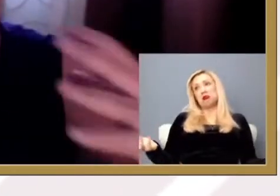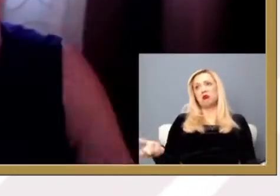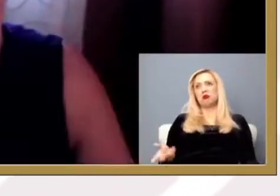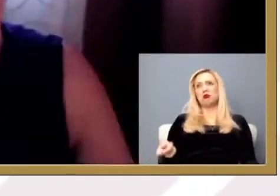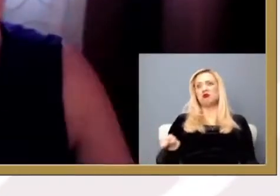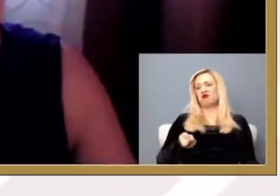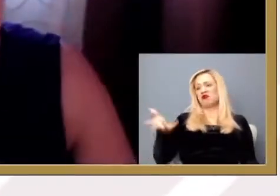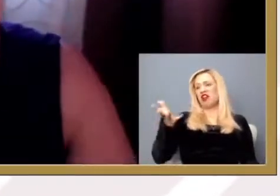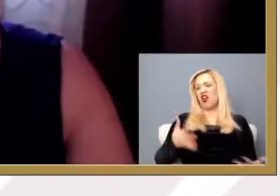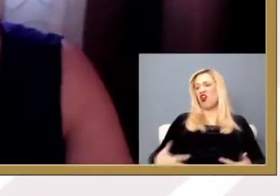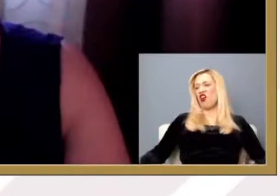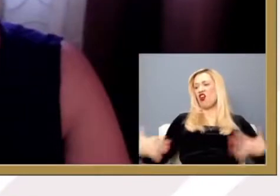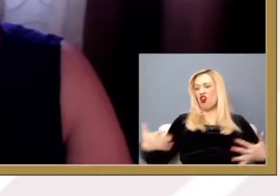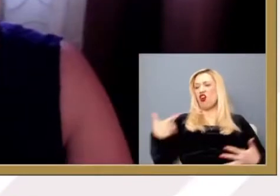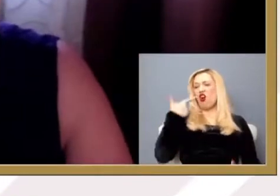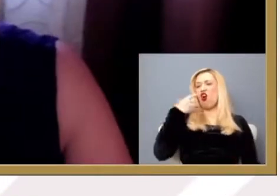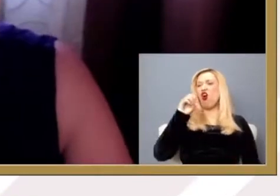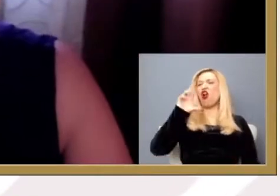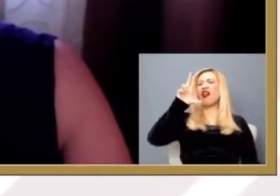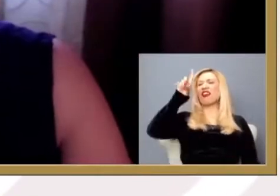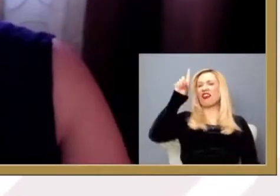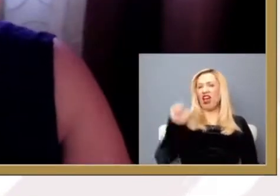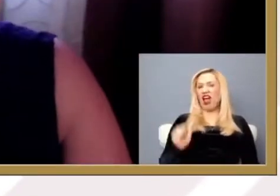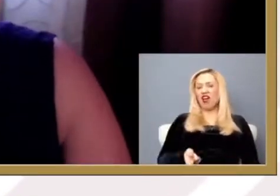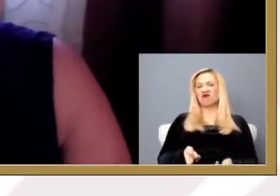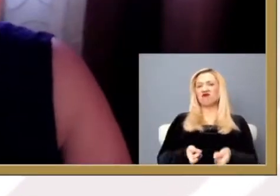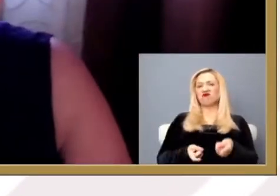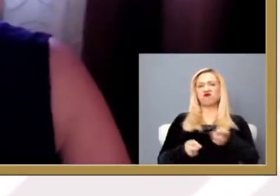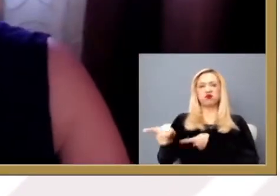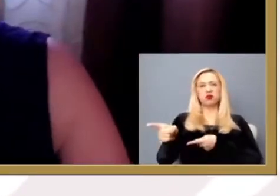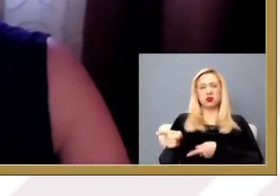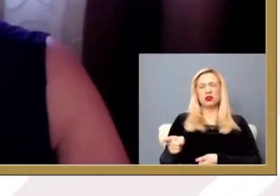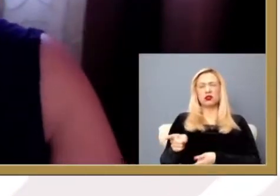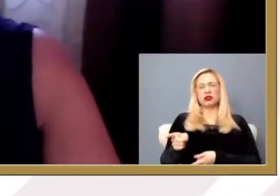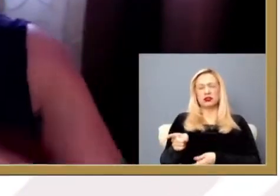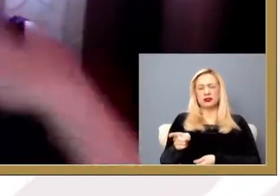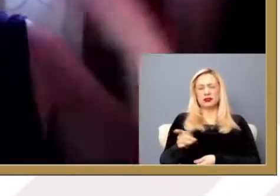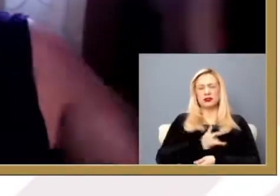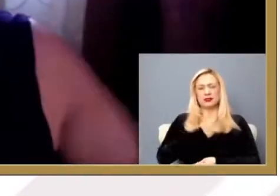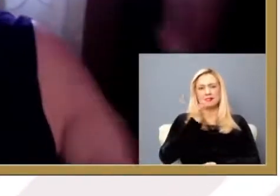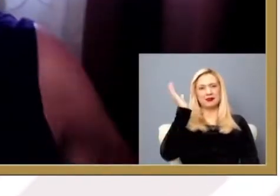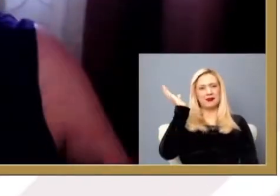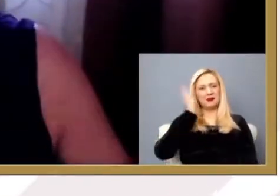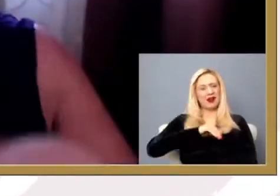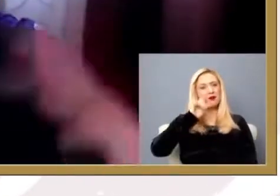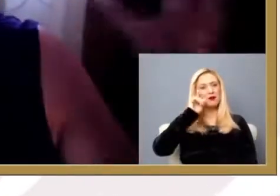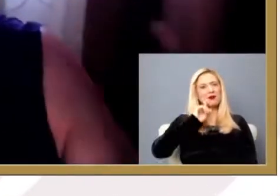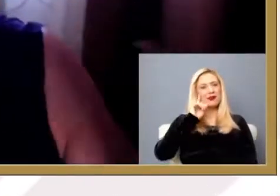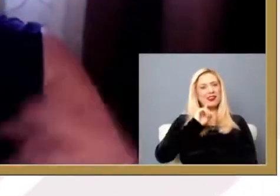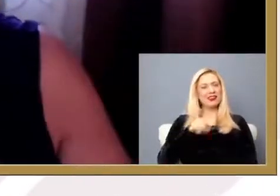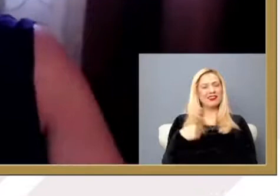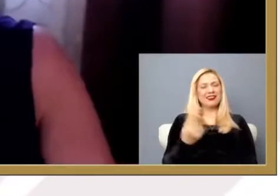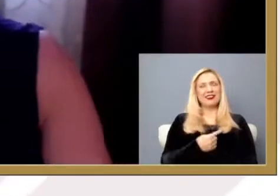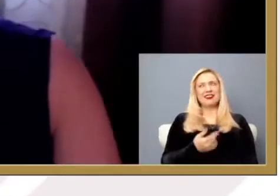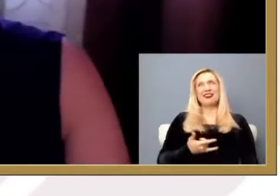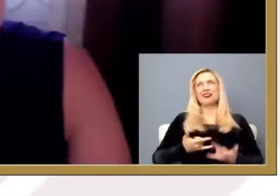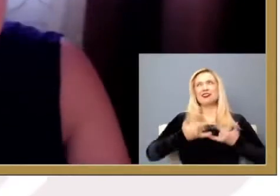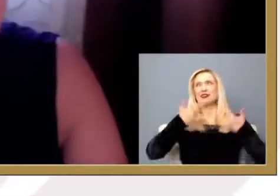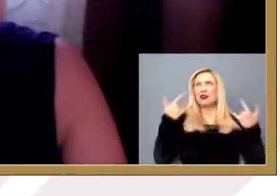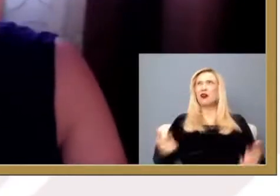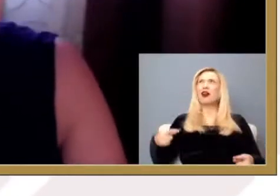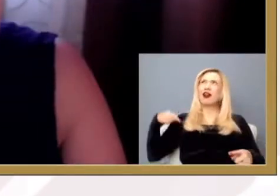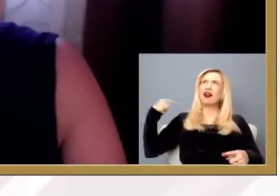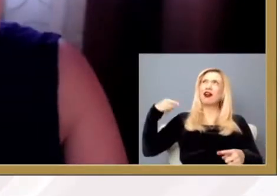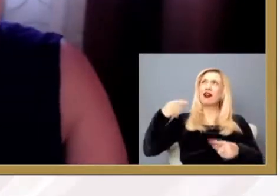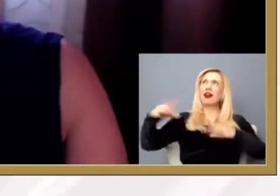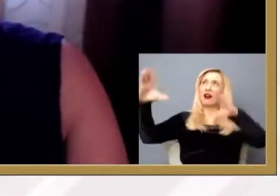esa es de las peores palabras que puedes decirle a alguien, y en particular a las mujeres, ¿no? Por toda una estructura, toda una historia en la que nos han enseñado a